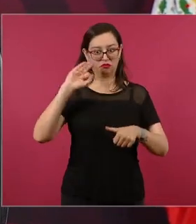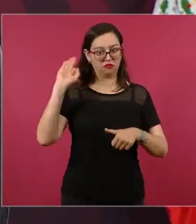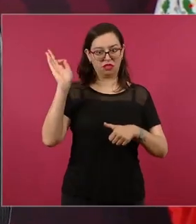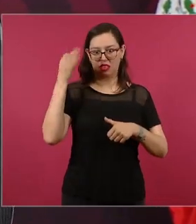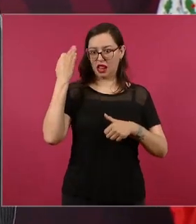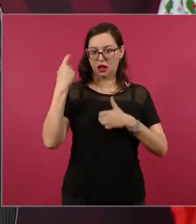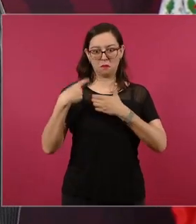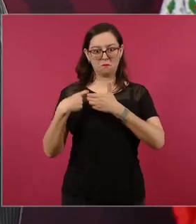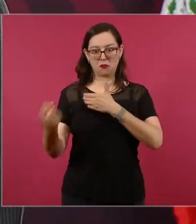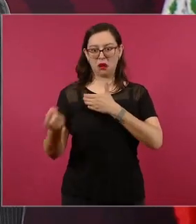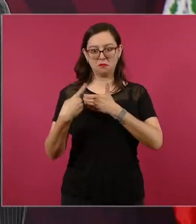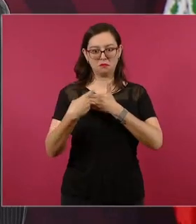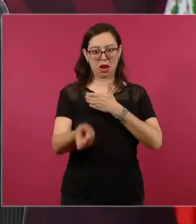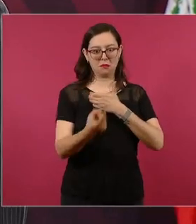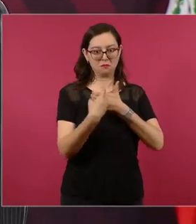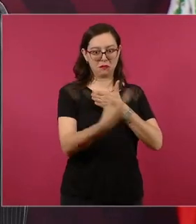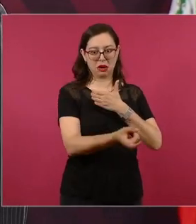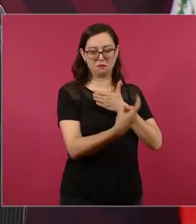sistema